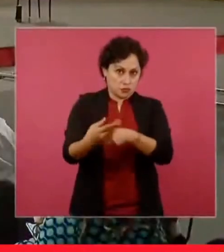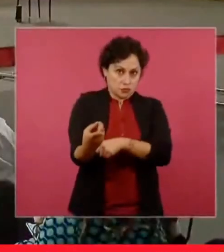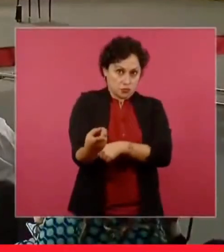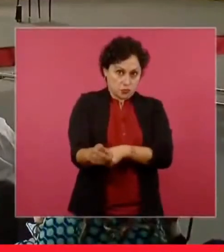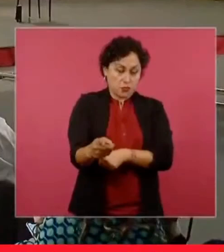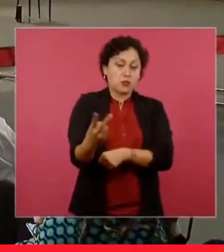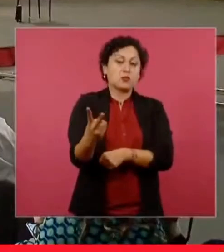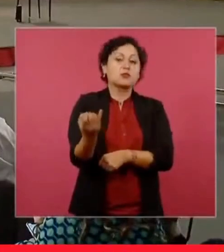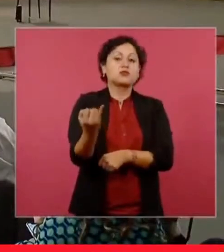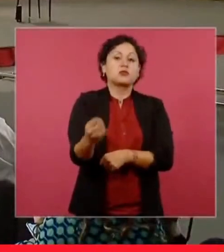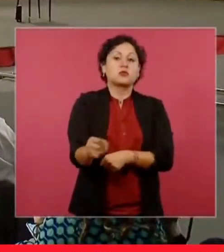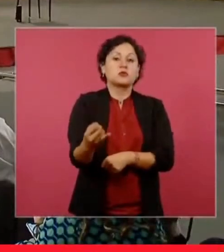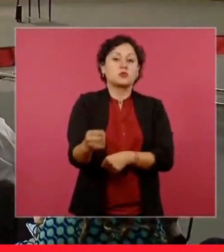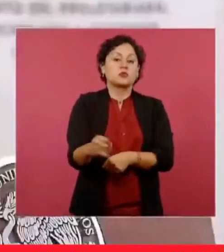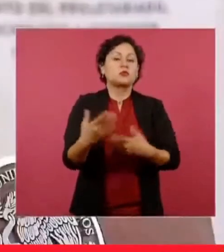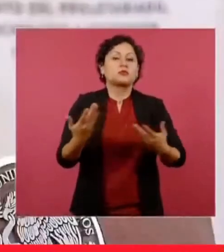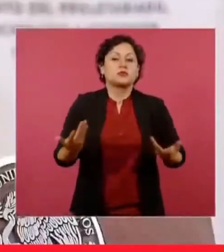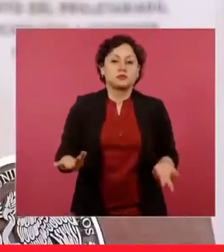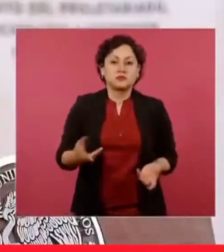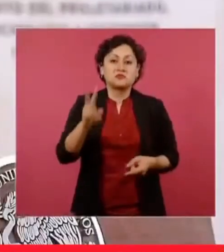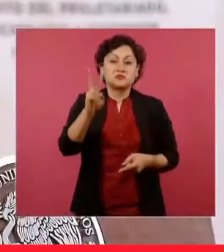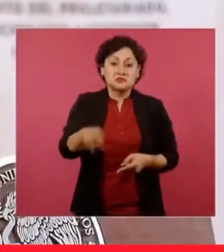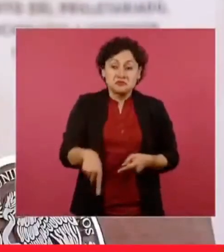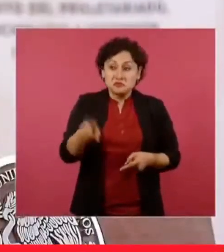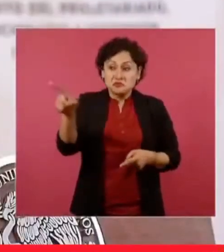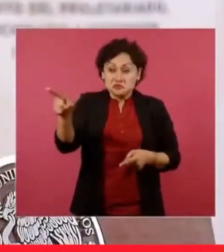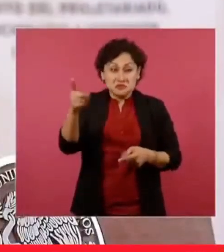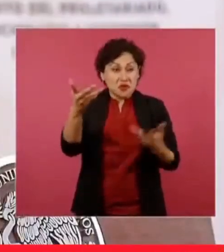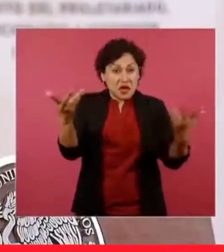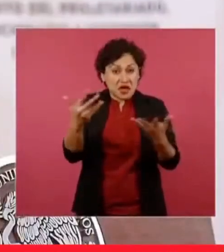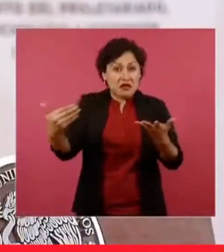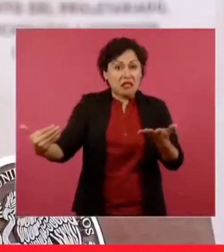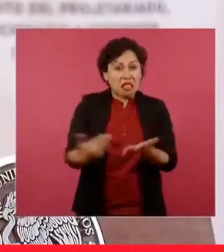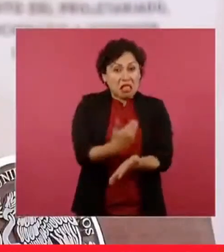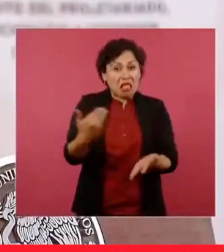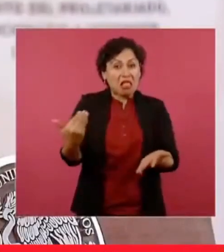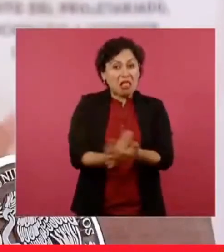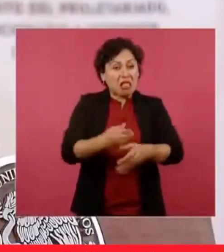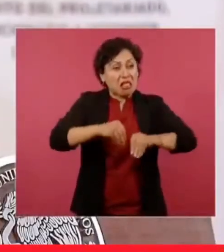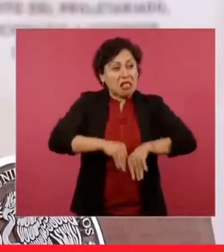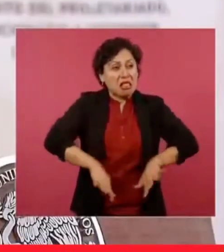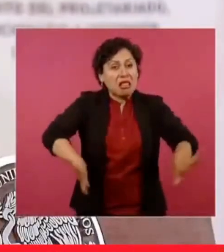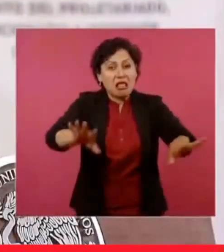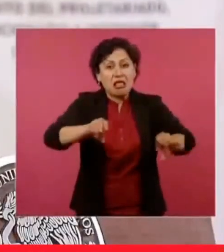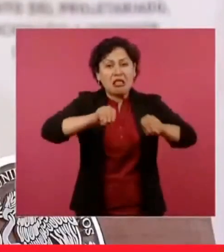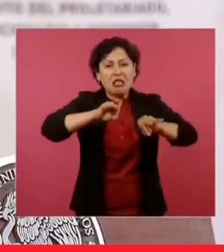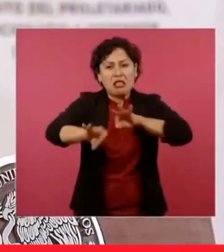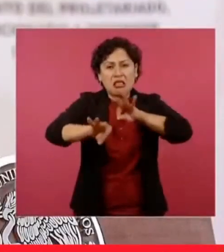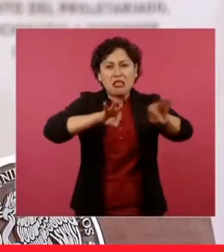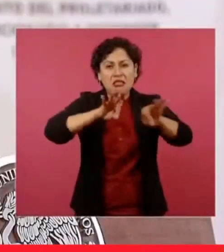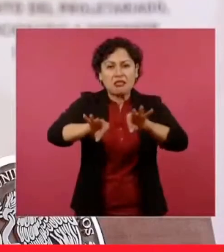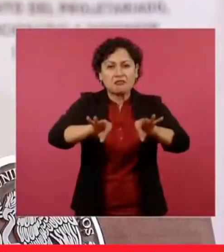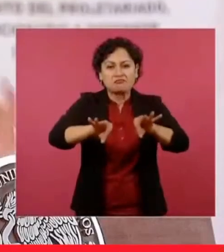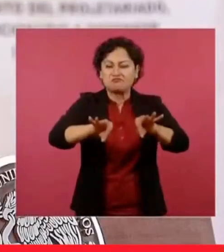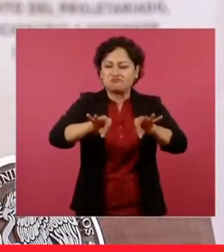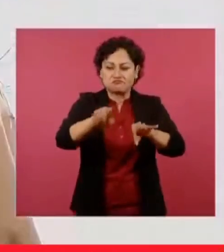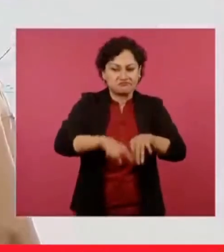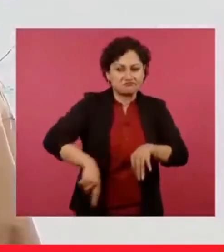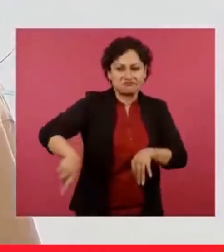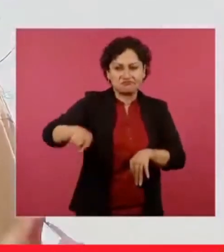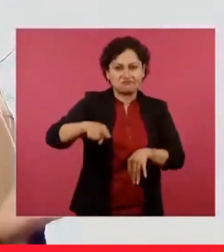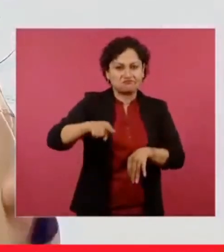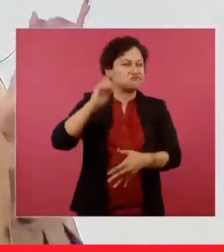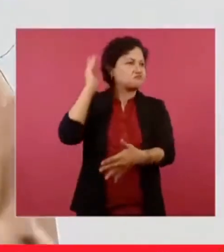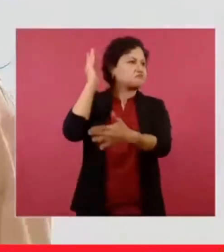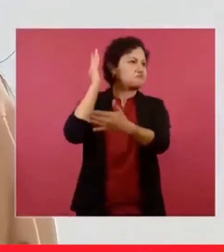parecer, no han tenido mucho éxito, pero también queremos recordarles, esto